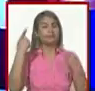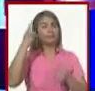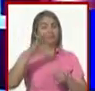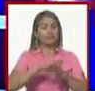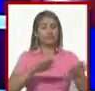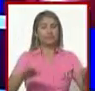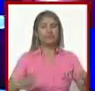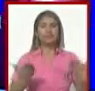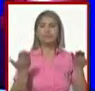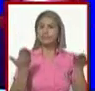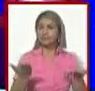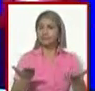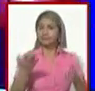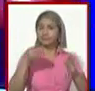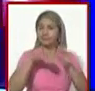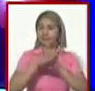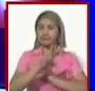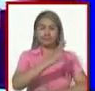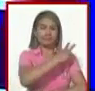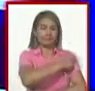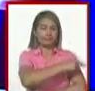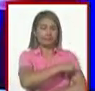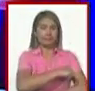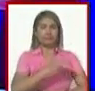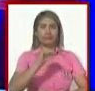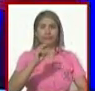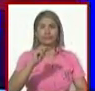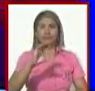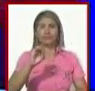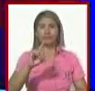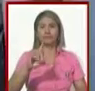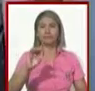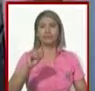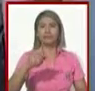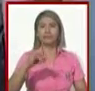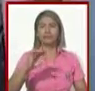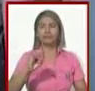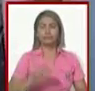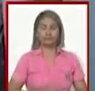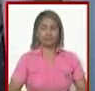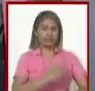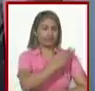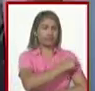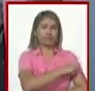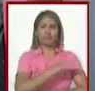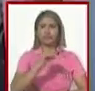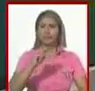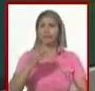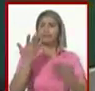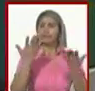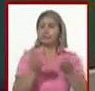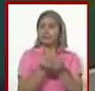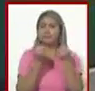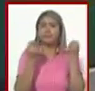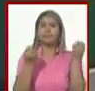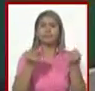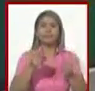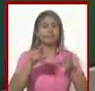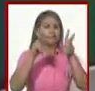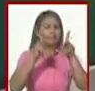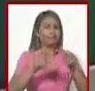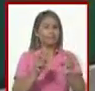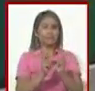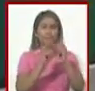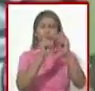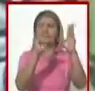todos los niños que se encuentren internados en el hospital oncológico. En el hospital oncológico existe una gran cantidad de